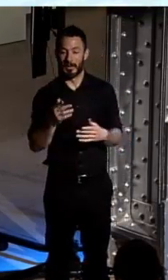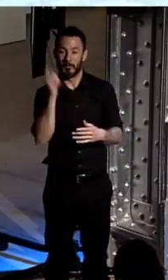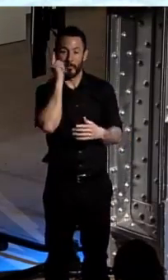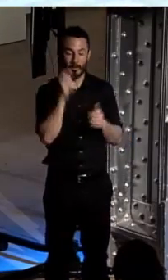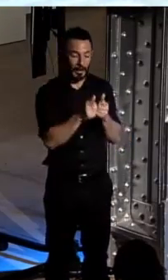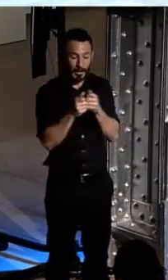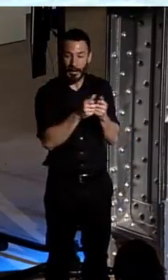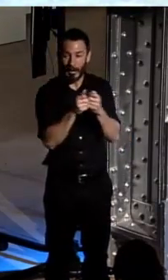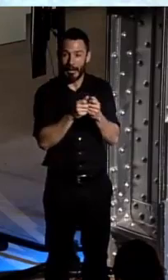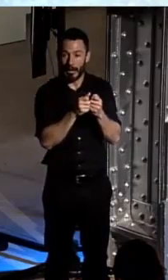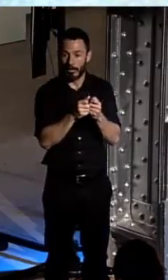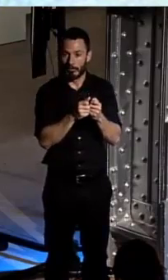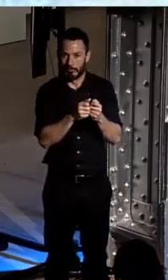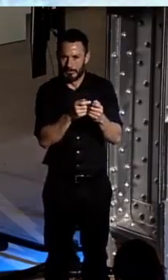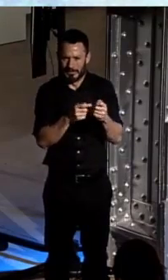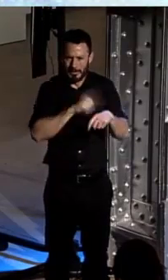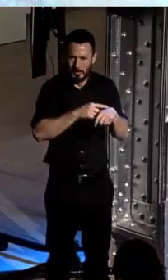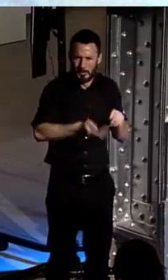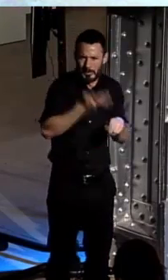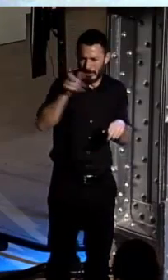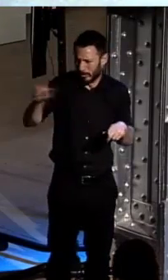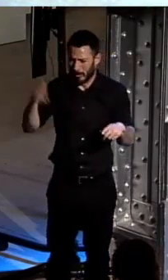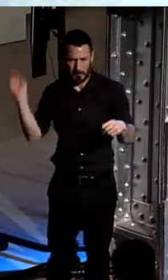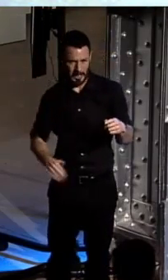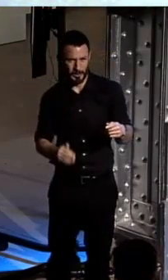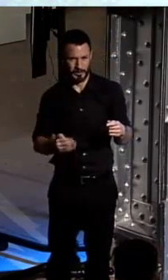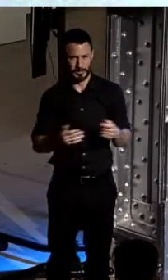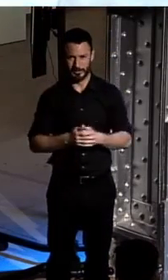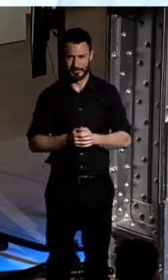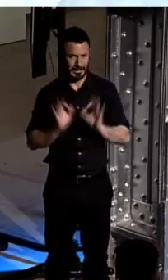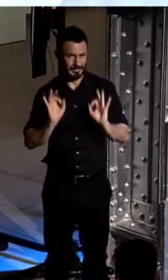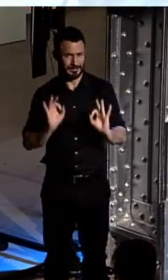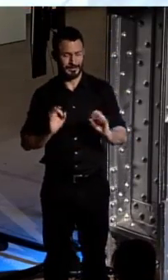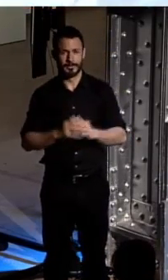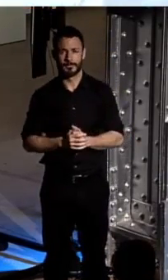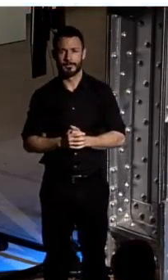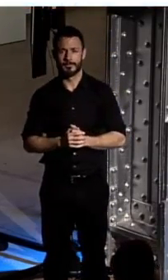con el móvil que con nadie ni con nada en nuestras vidas. De hecho,